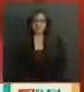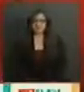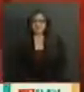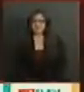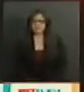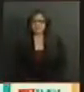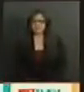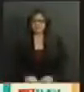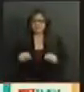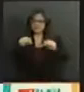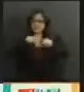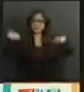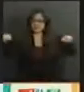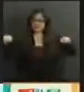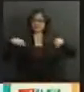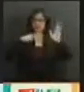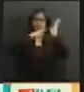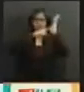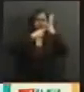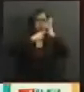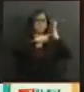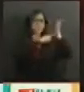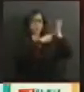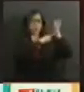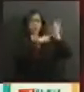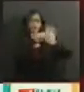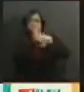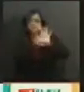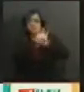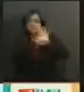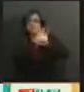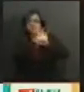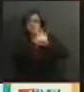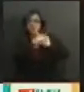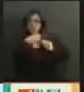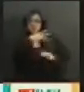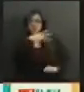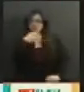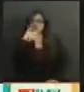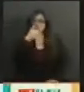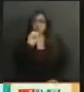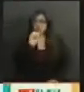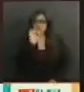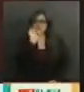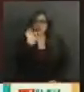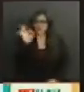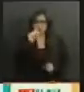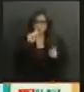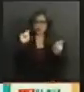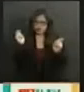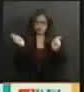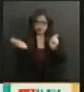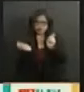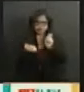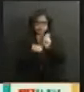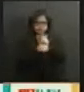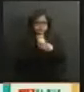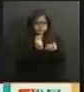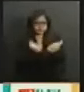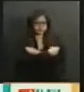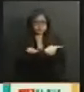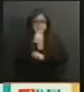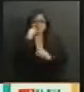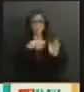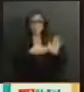Esta sala de espejos, con este video que se proyecta en 360 grados, es una clara demostración que antes que una muestra o una